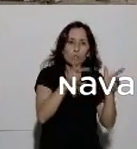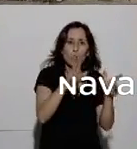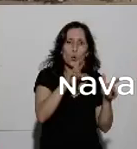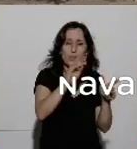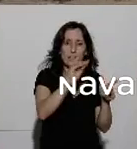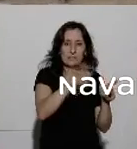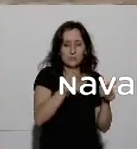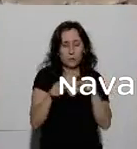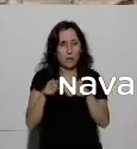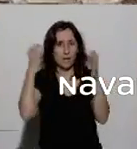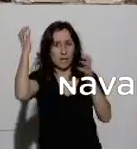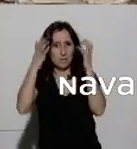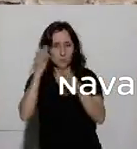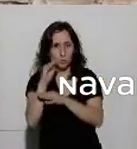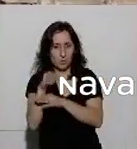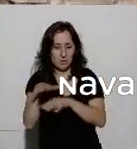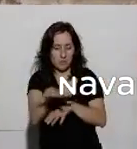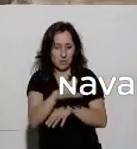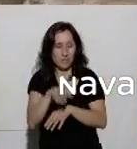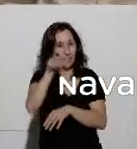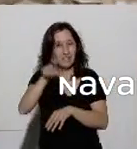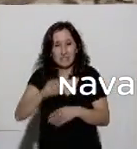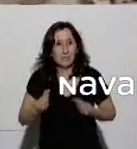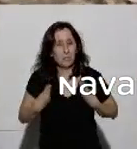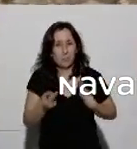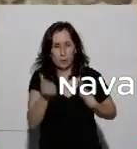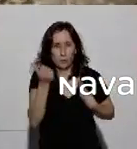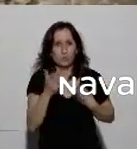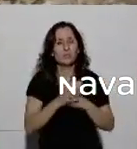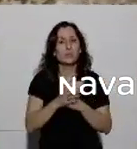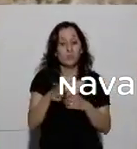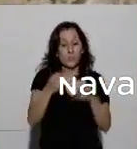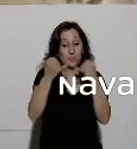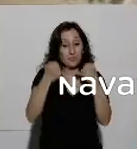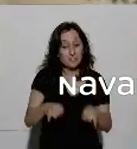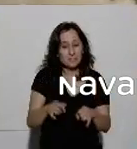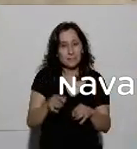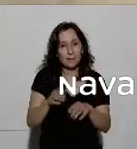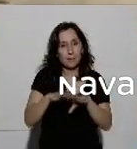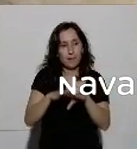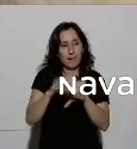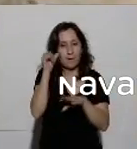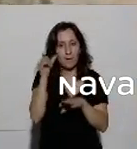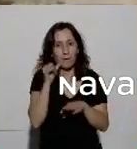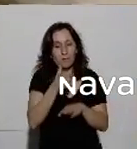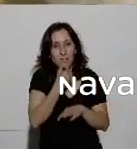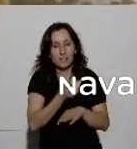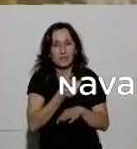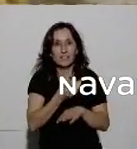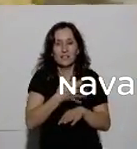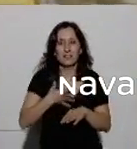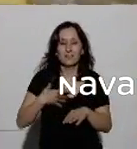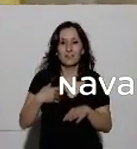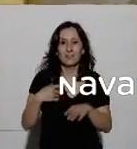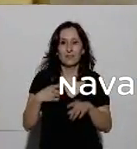era lo importante, y entonces aquí había muy poca gente. Entonces estas fiestas de la fertilidad, en el fondo, lo que querían era que aumentar un poco la